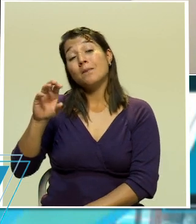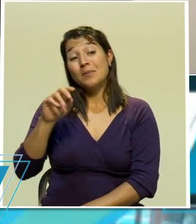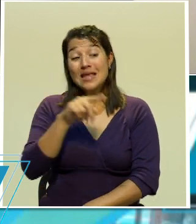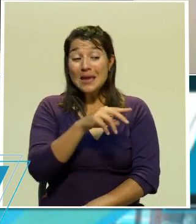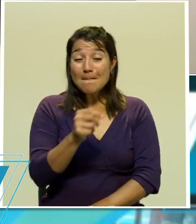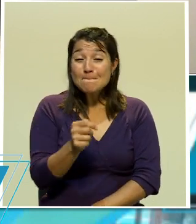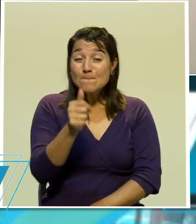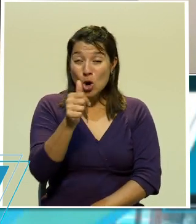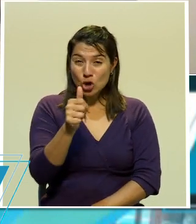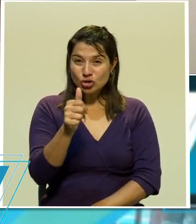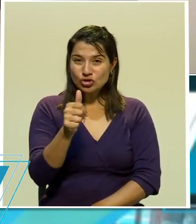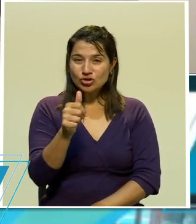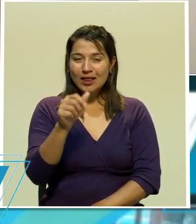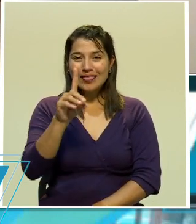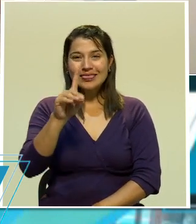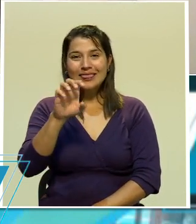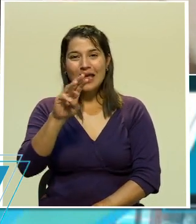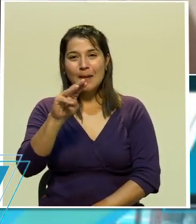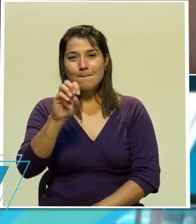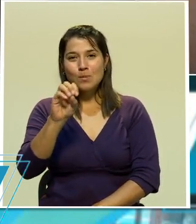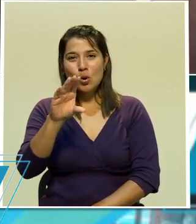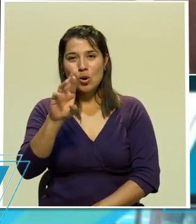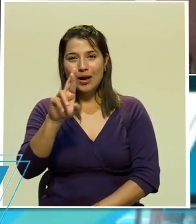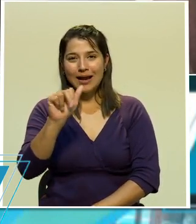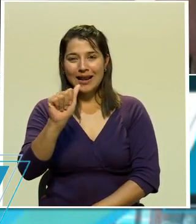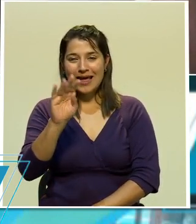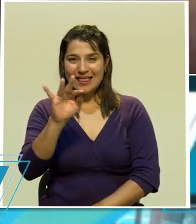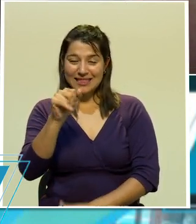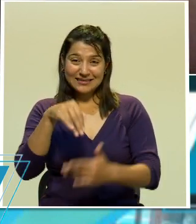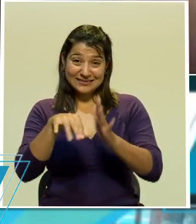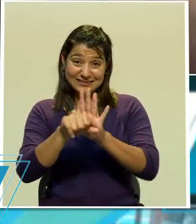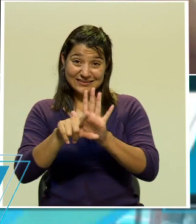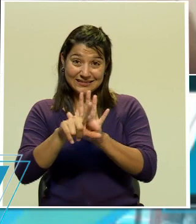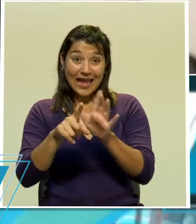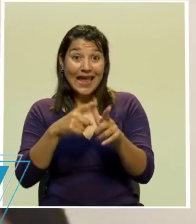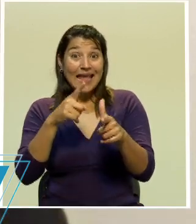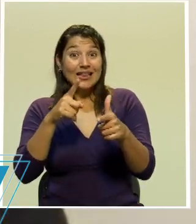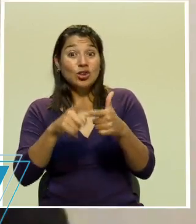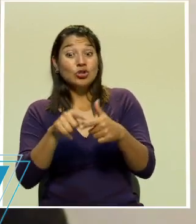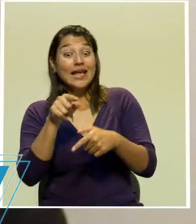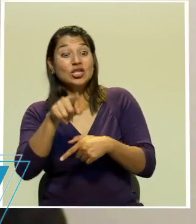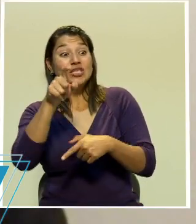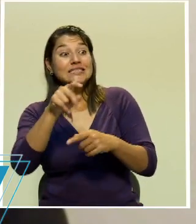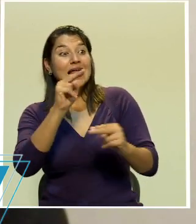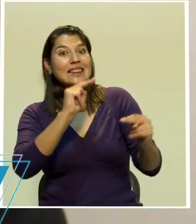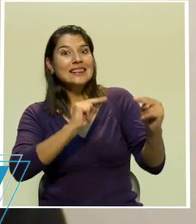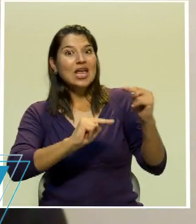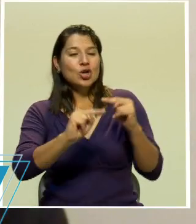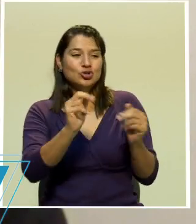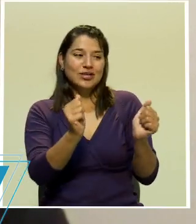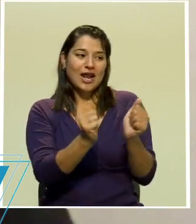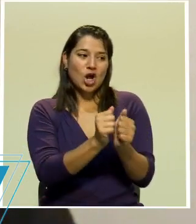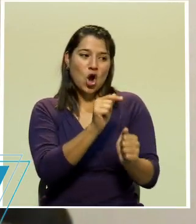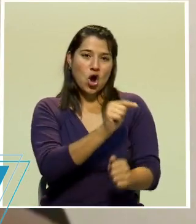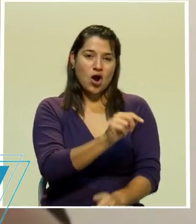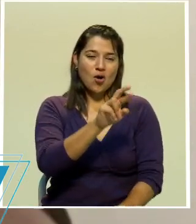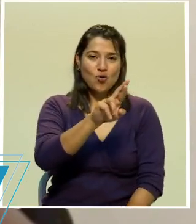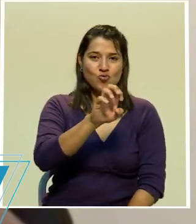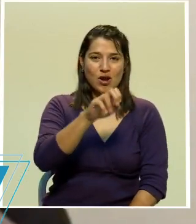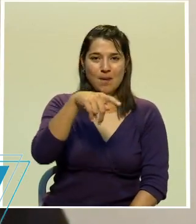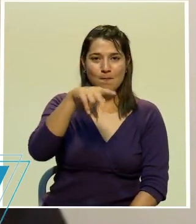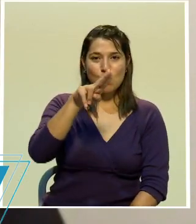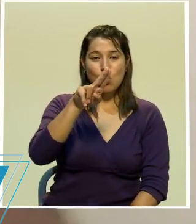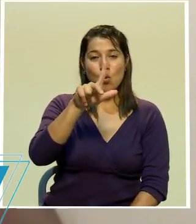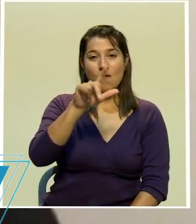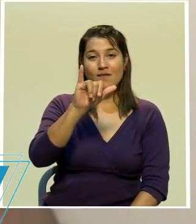voto en el Senado que necesitan. Y eso inevitablemente va a llevar a que las políticas que promuevan van a ser relativamente de centro y que los